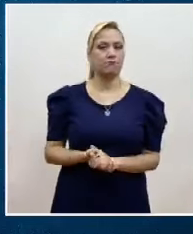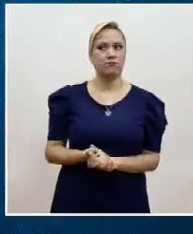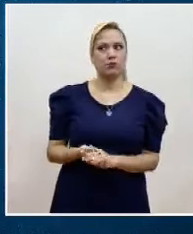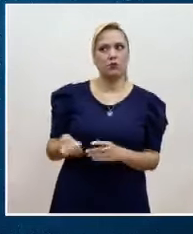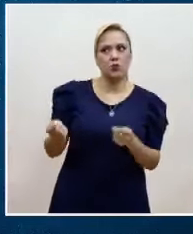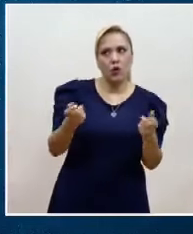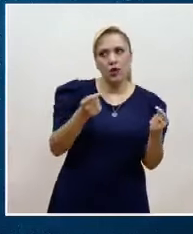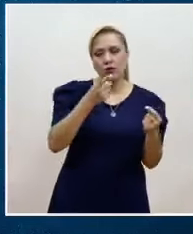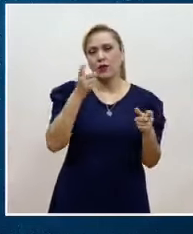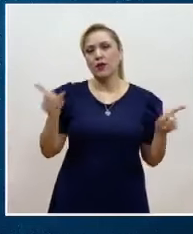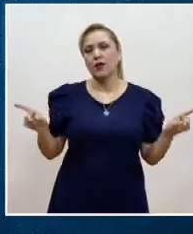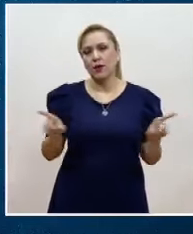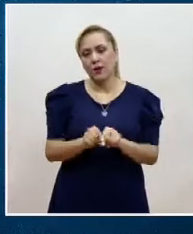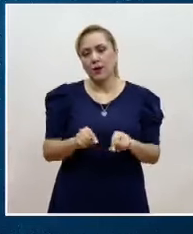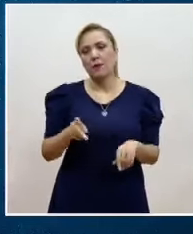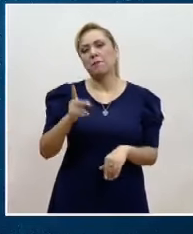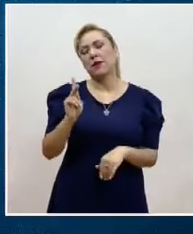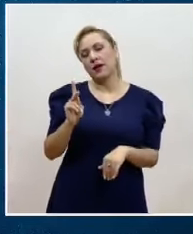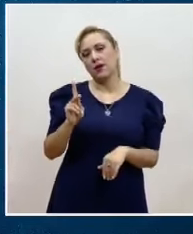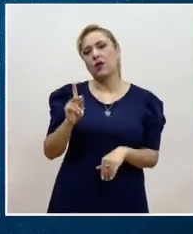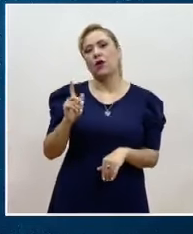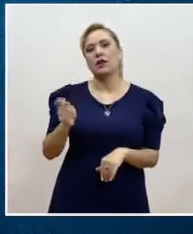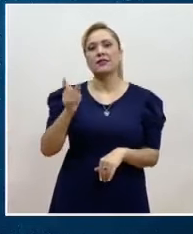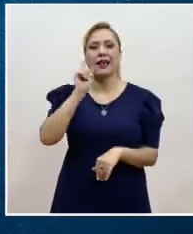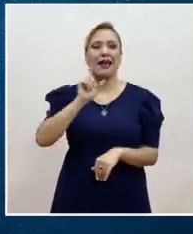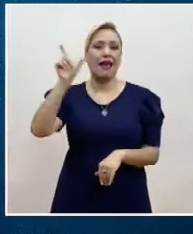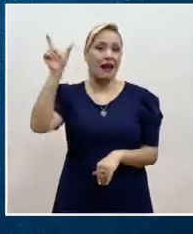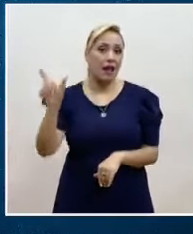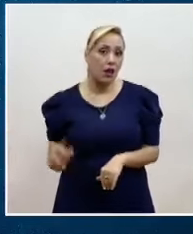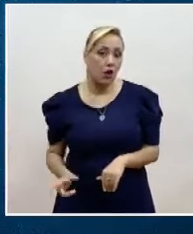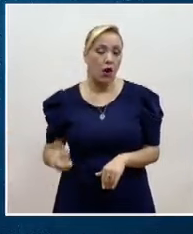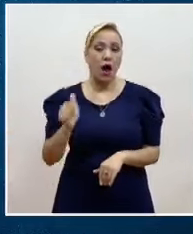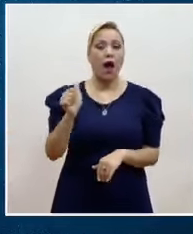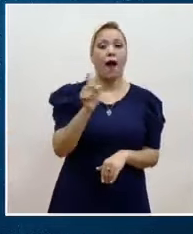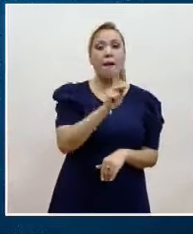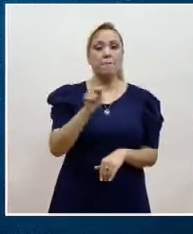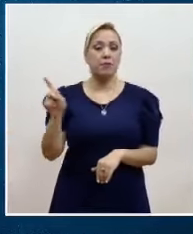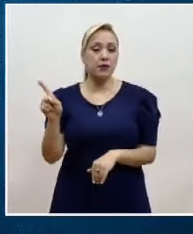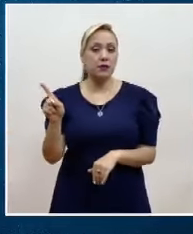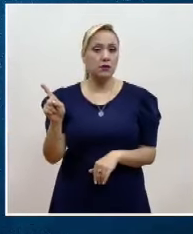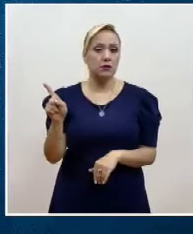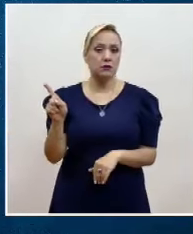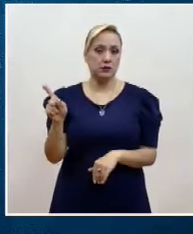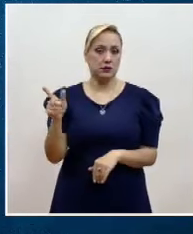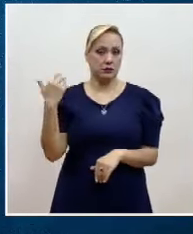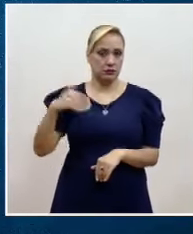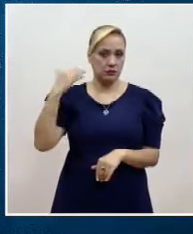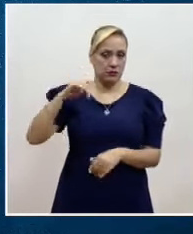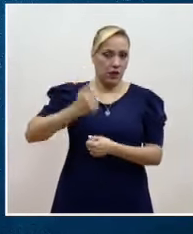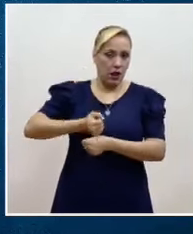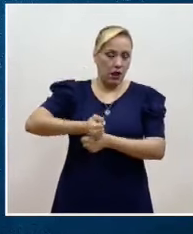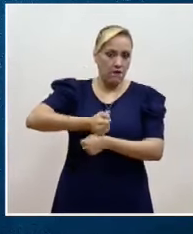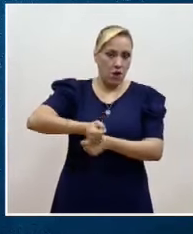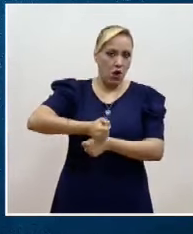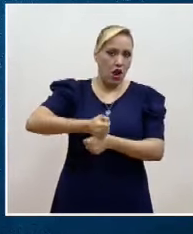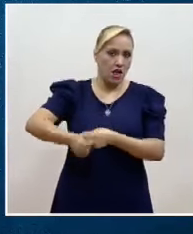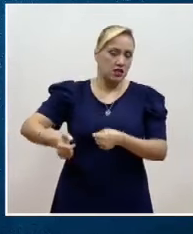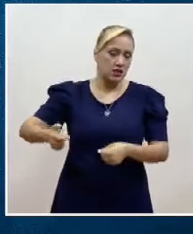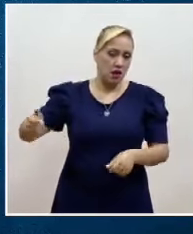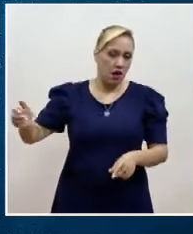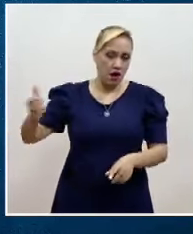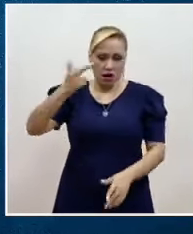sé que, y Laura conoce muy bien temas de género, por ejemplo, de aplicaciones, con este tema tan terrible que vivimos en México, donde muchas